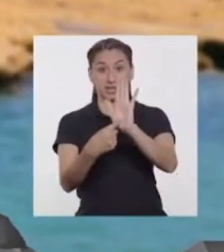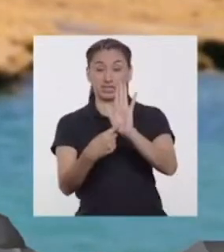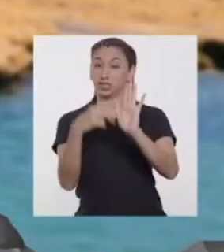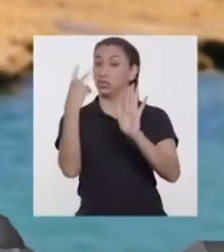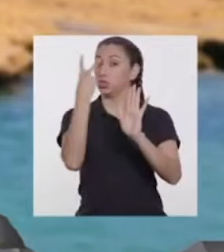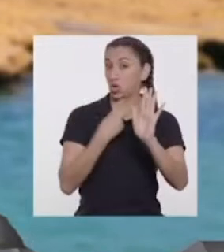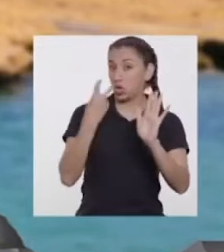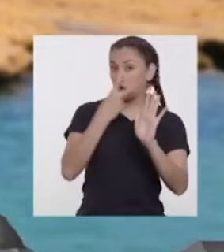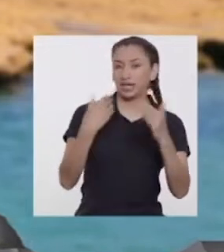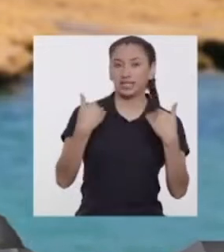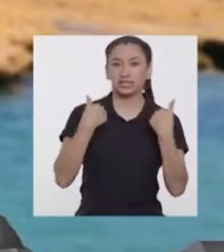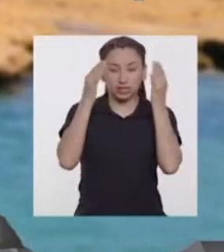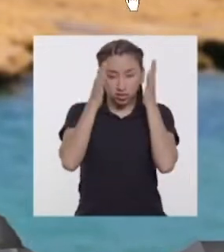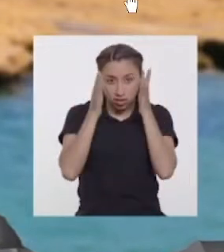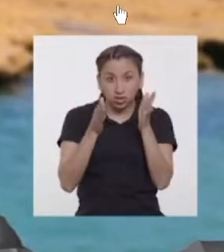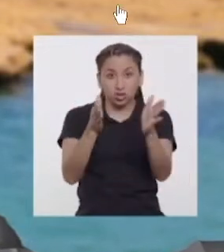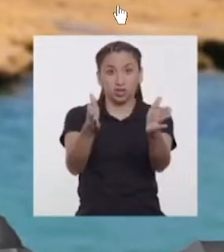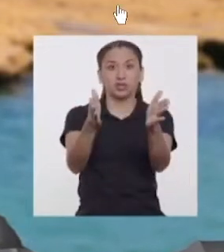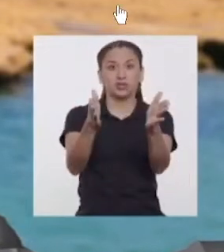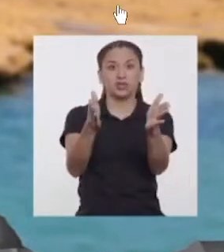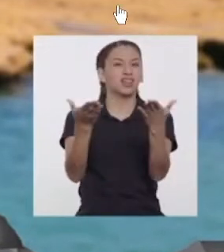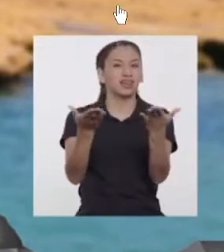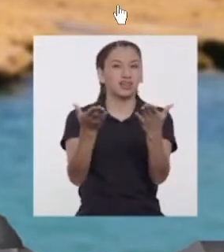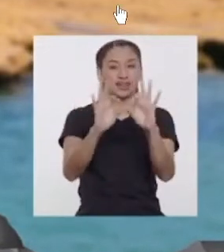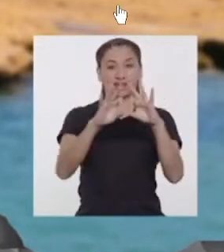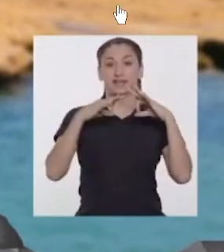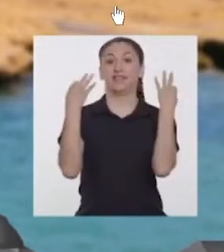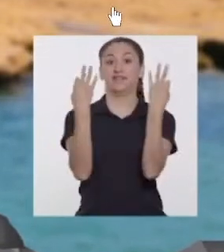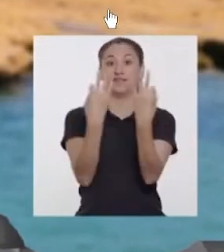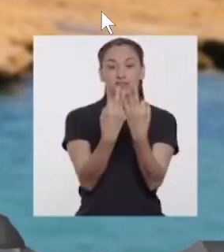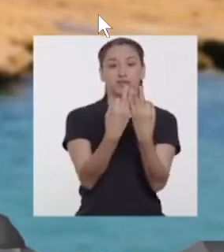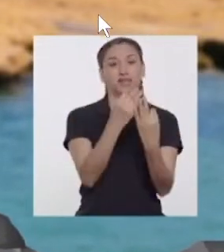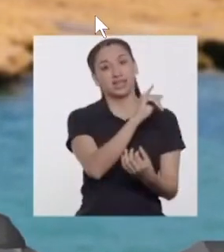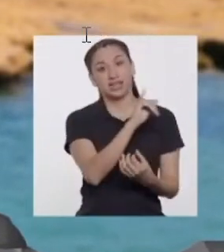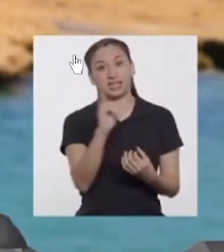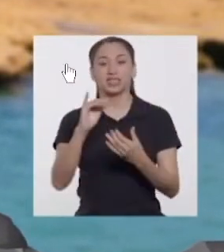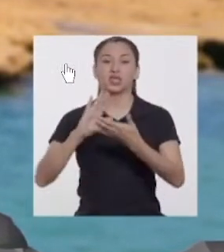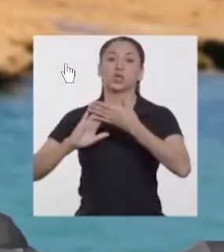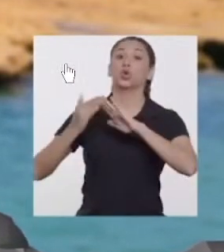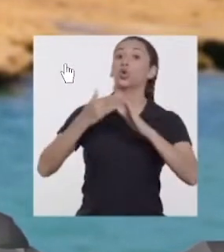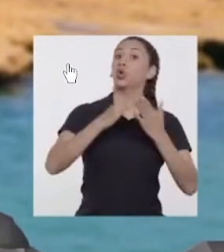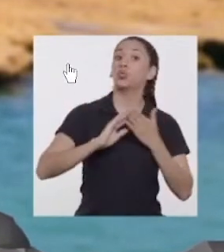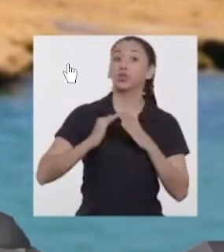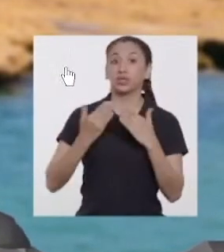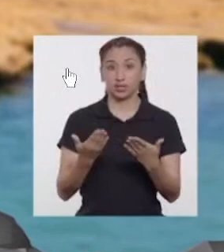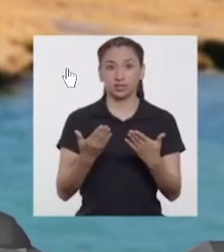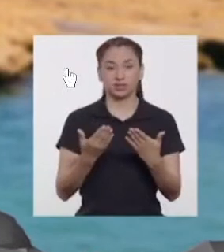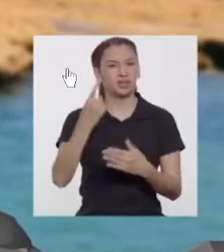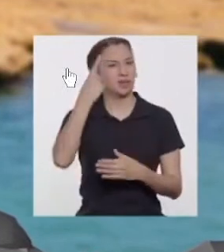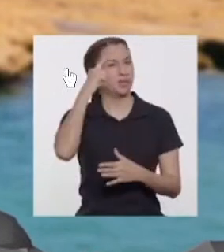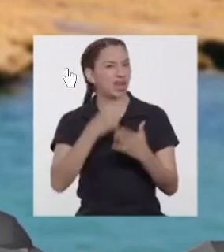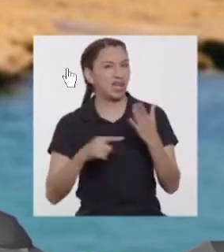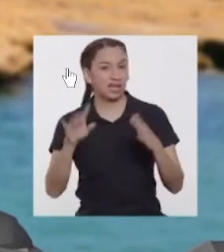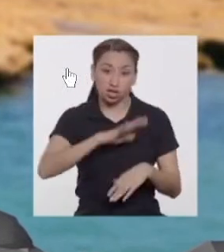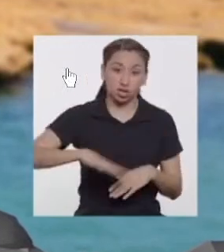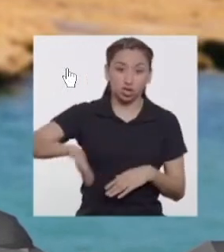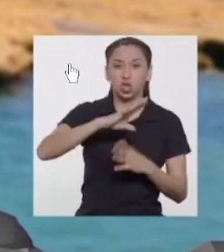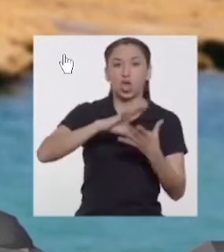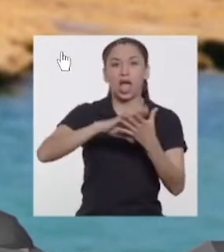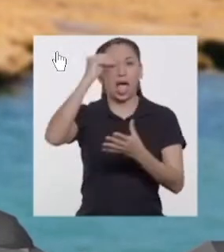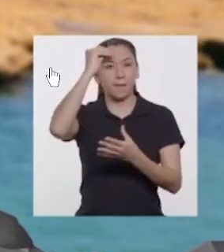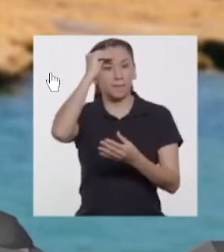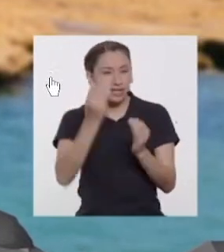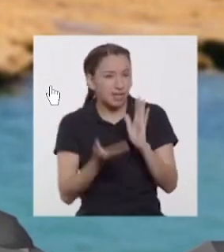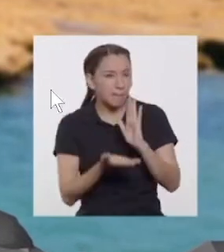presentación oral deberá dirigirse a nuestras familias y nuestra comunidad para que aprendan